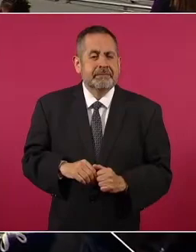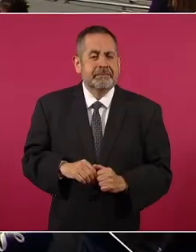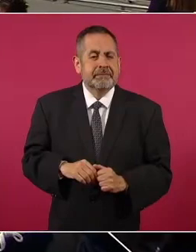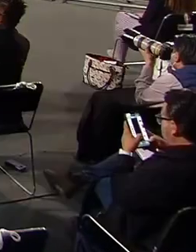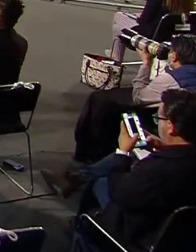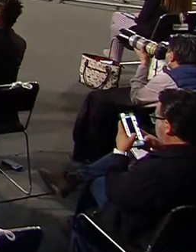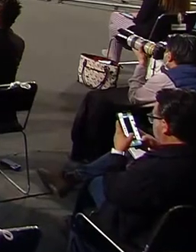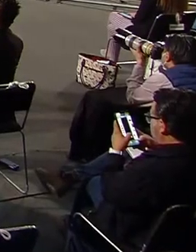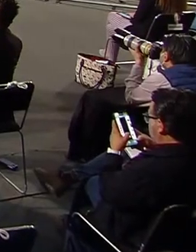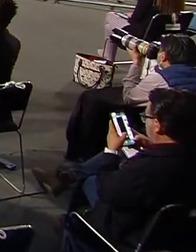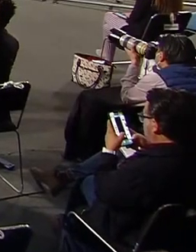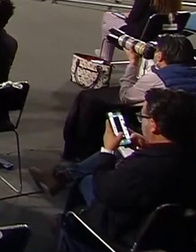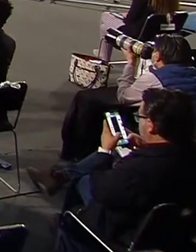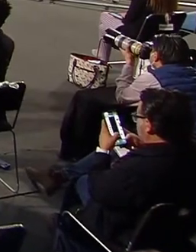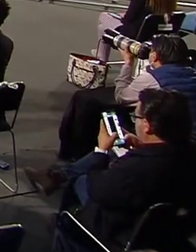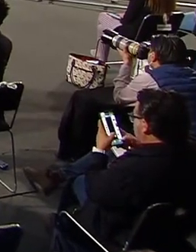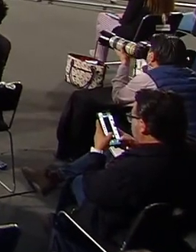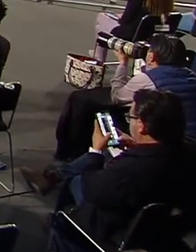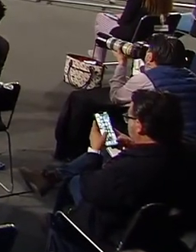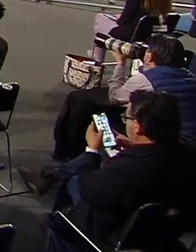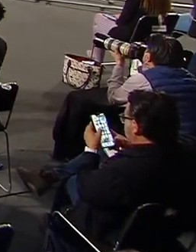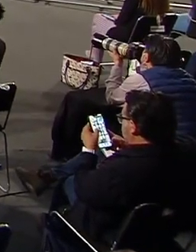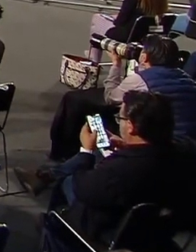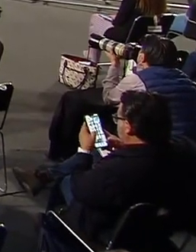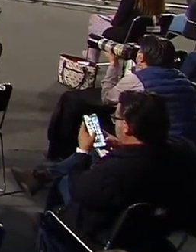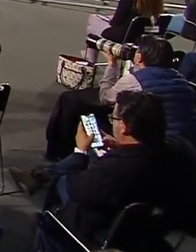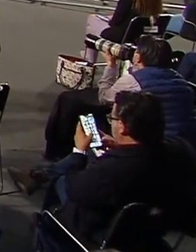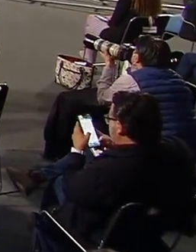eran o son las caricaturas.